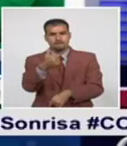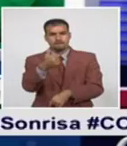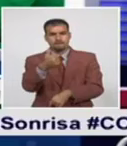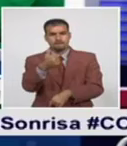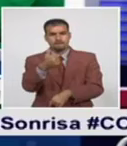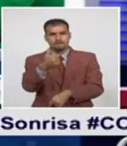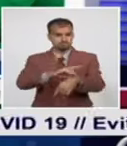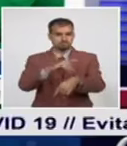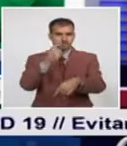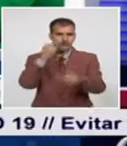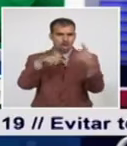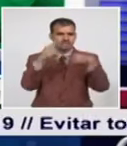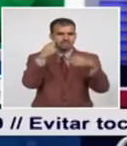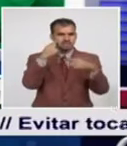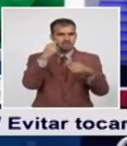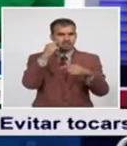va